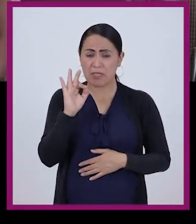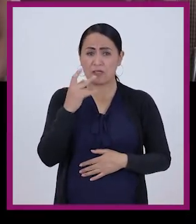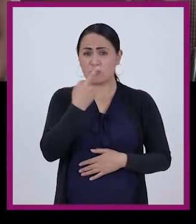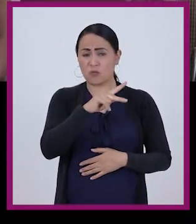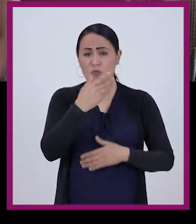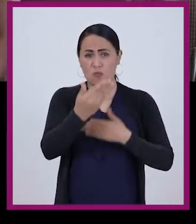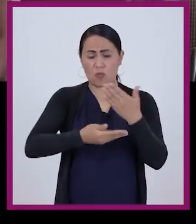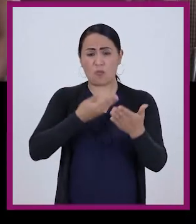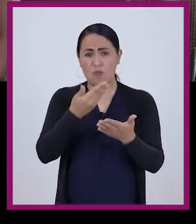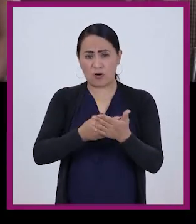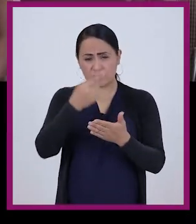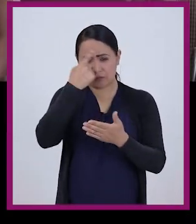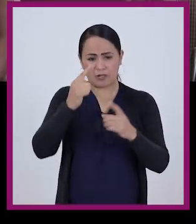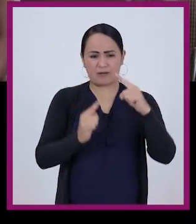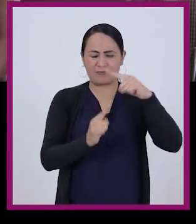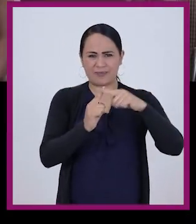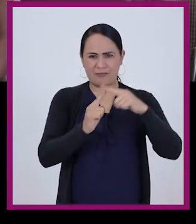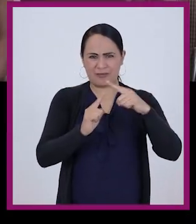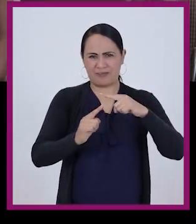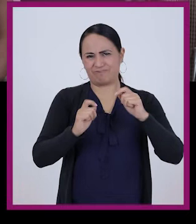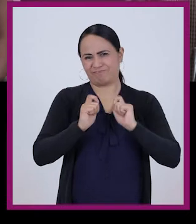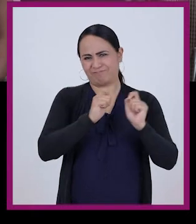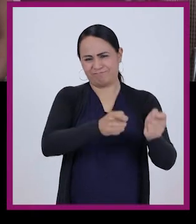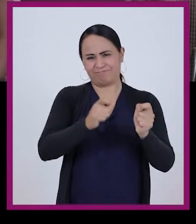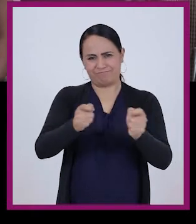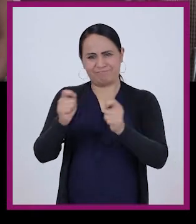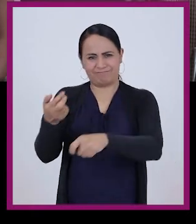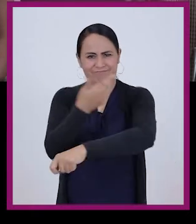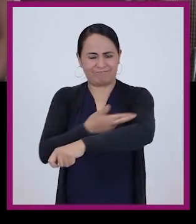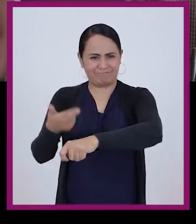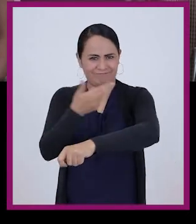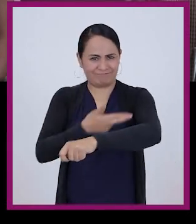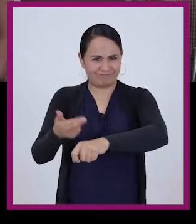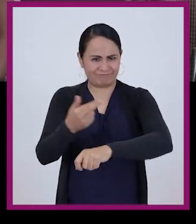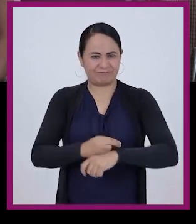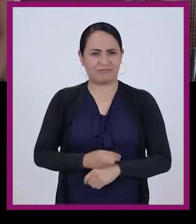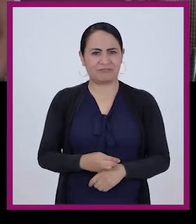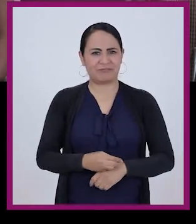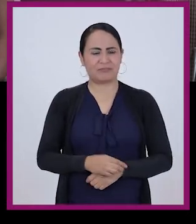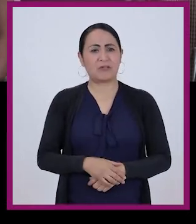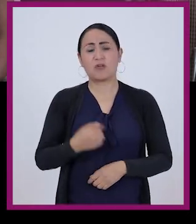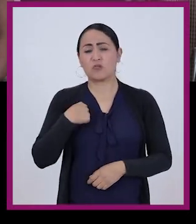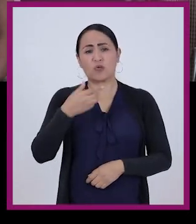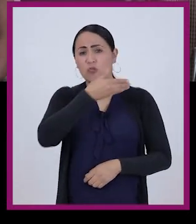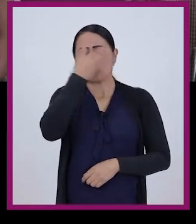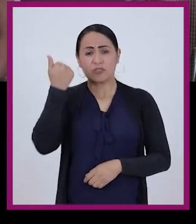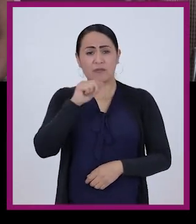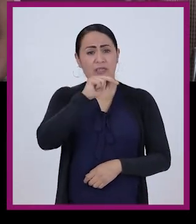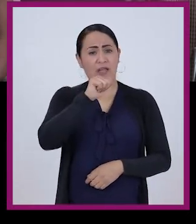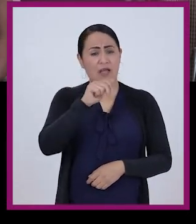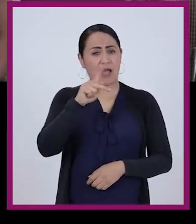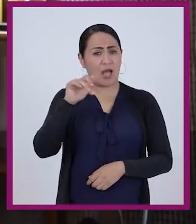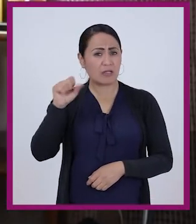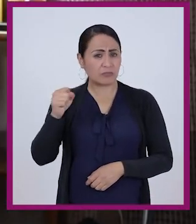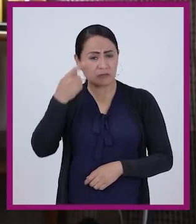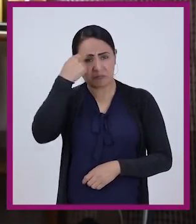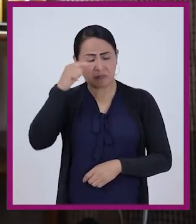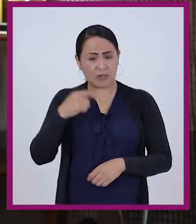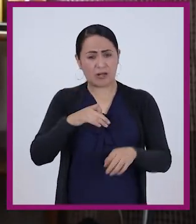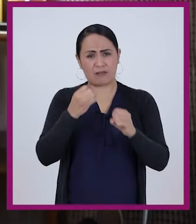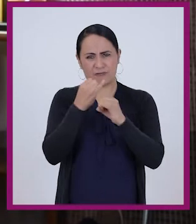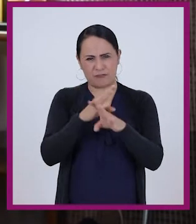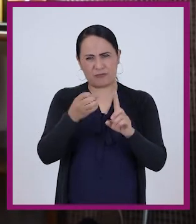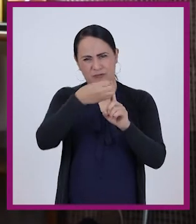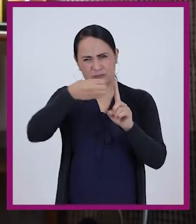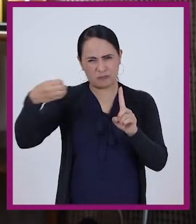Realmente me sorprendes, Juanma. Qué bien te quedó esa propuesta de organización de trabajo. Ya ves que sí me aplico. No sabía de